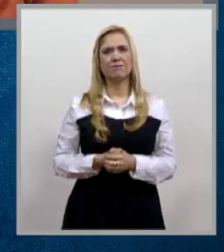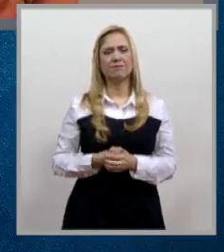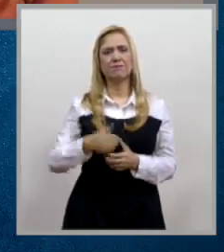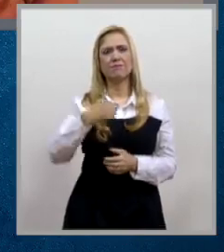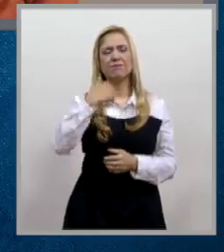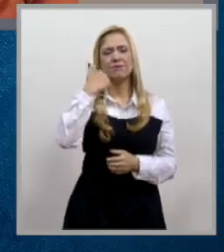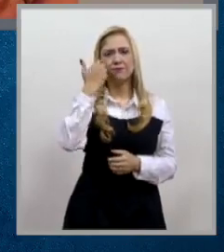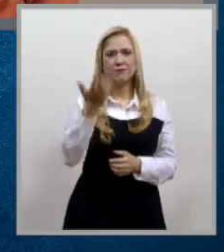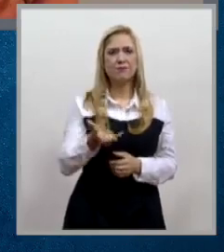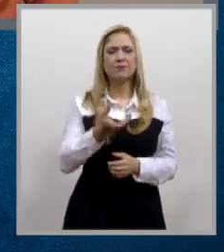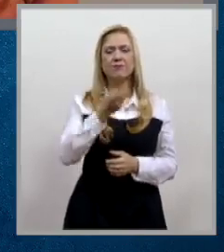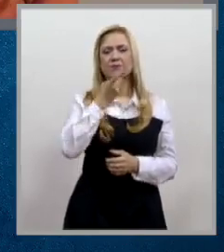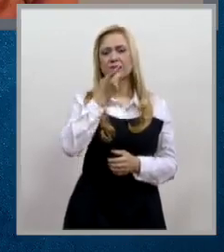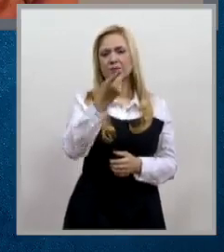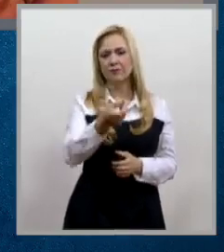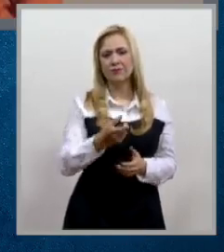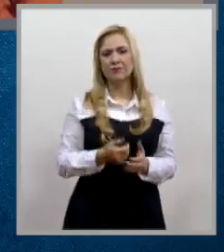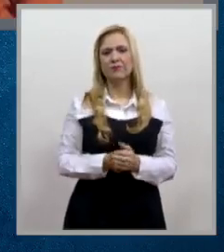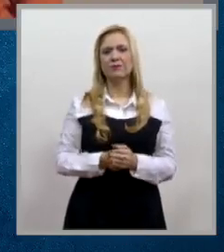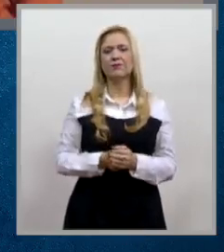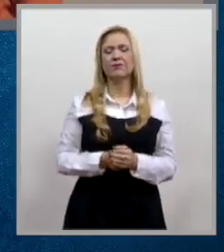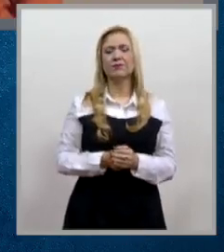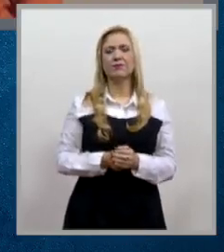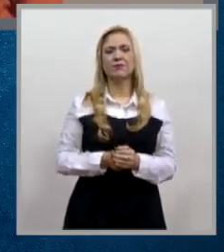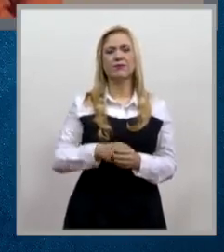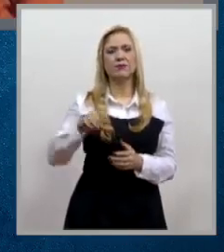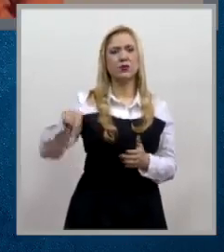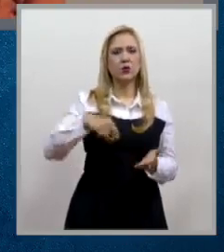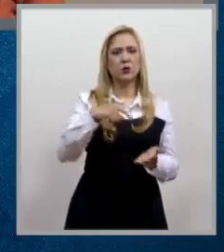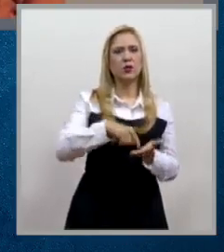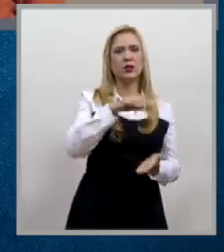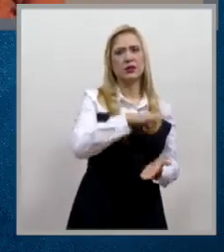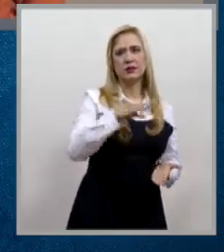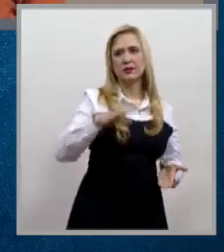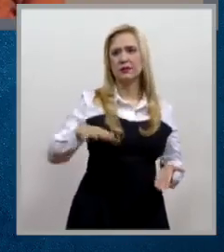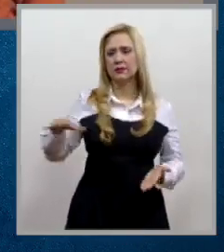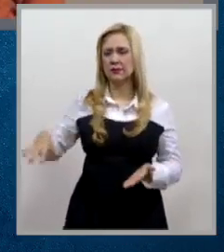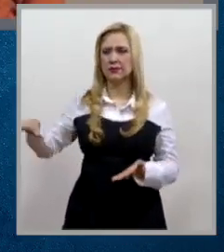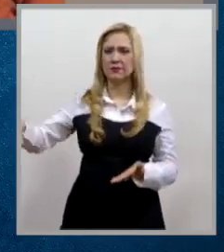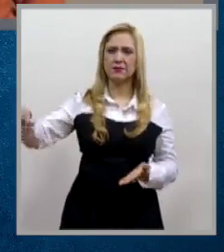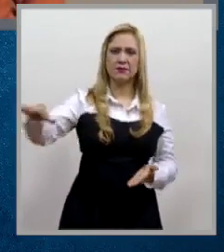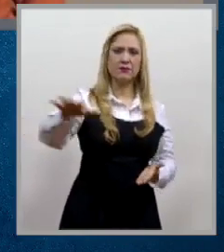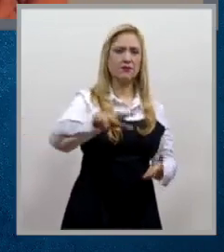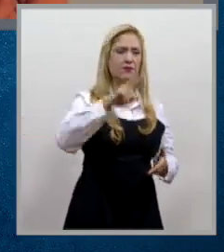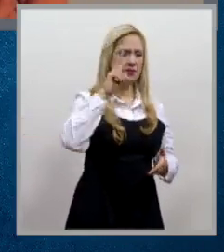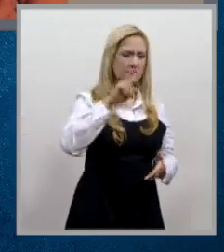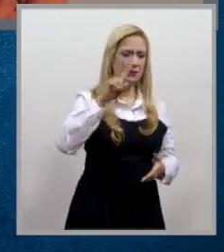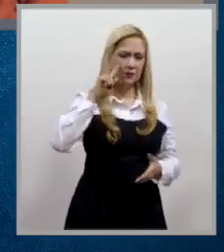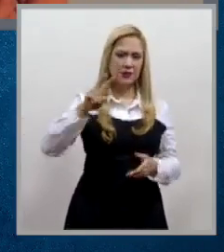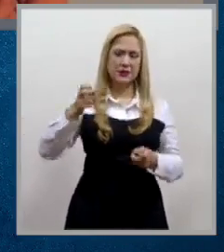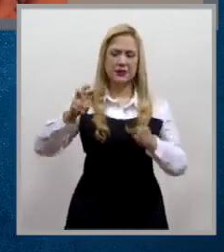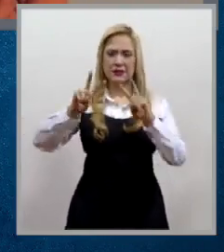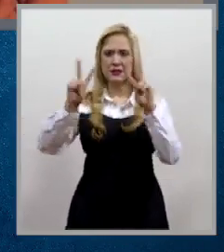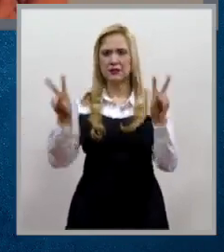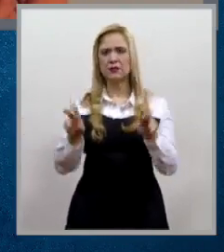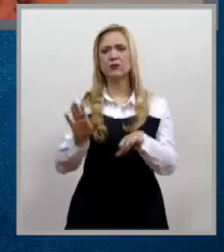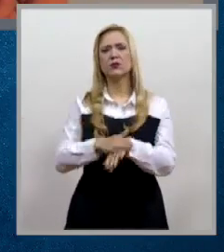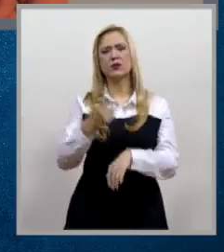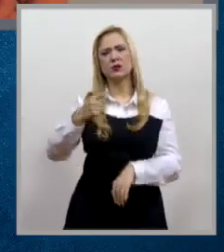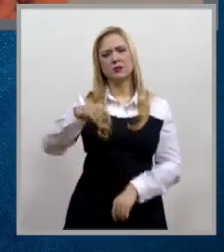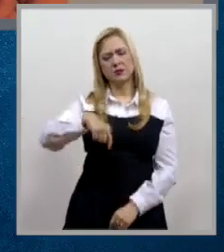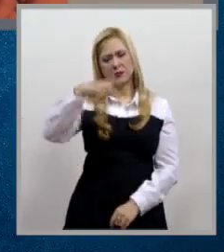y quisiera extenderla, digamos, a todas las zonas que trabajamos y incidimos en estos temas, del por qué